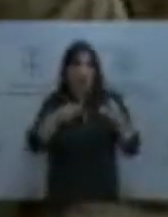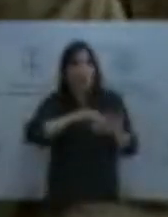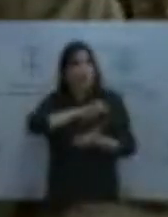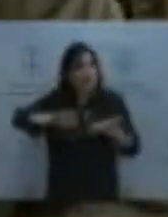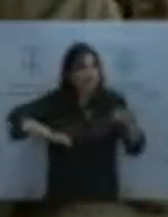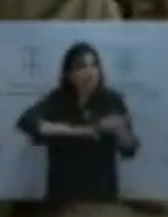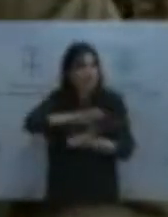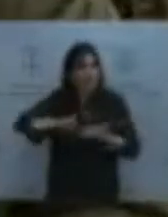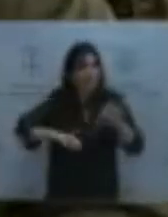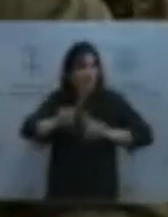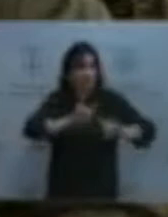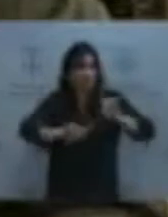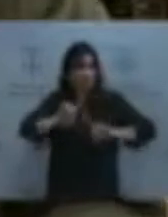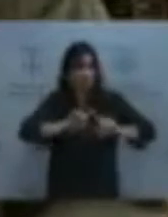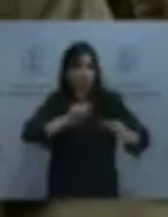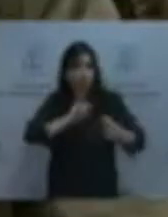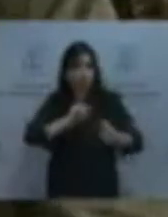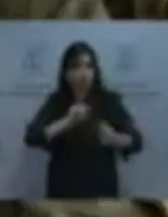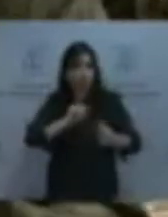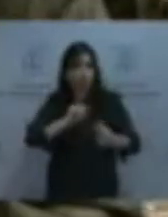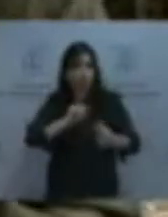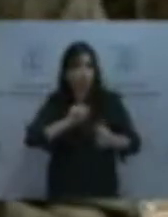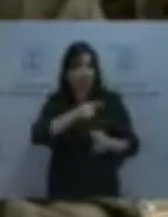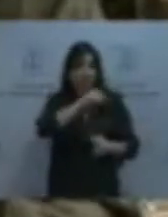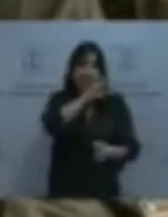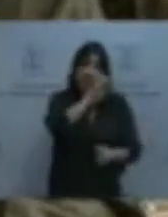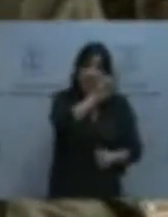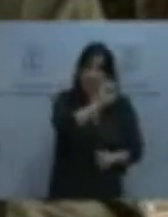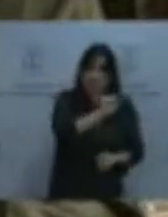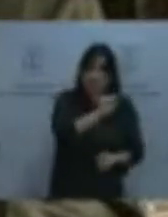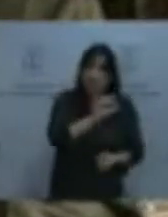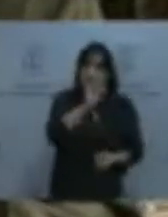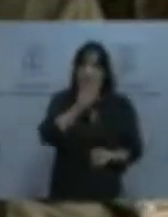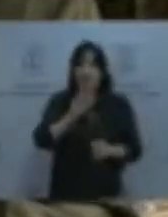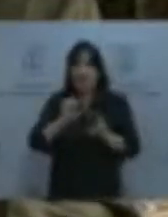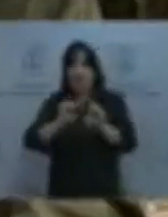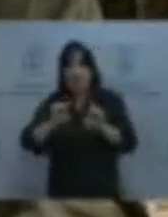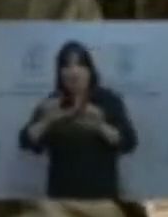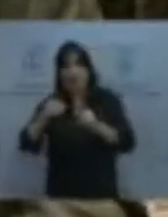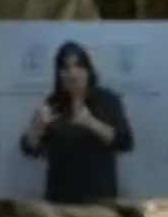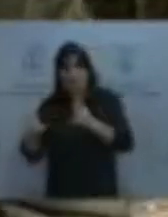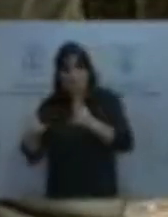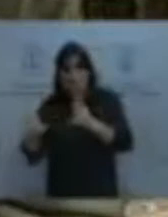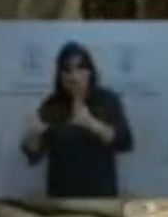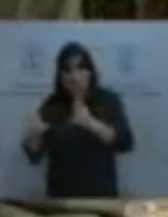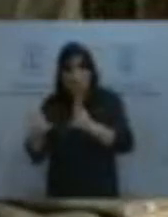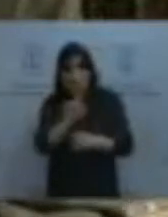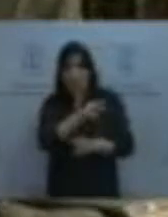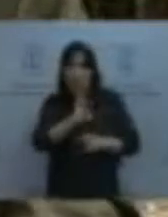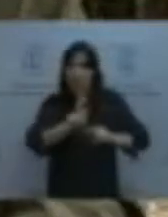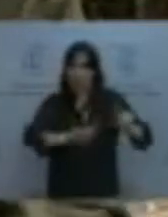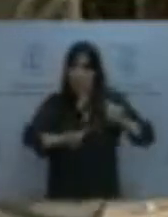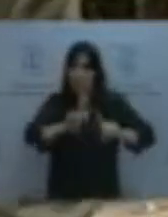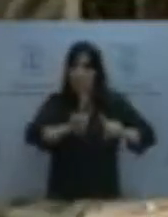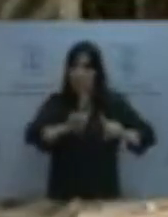entre HITPA y el operador Telecable. Naturalmente, ya desde el primer momento